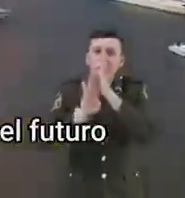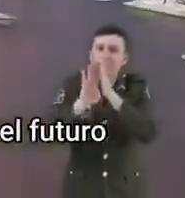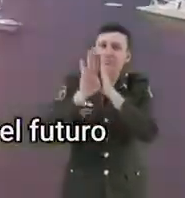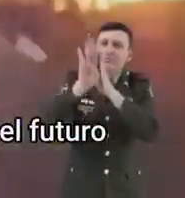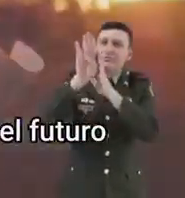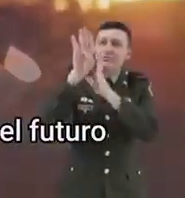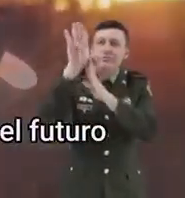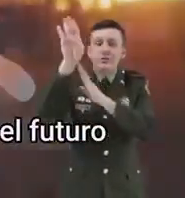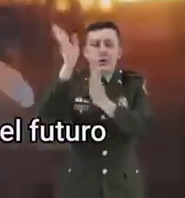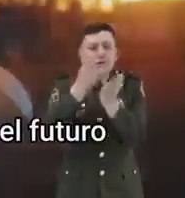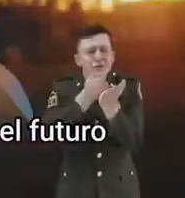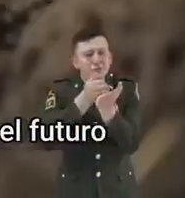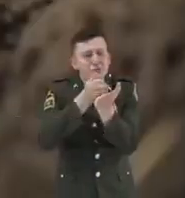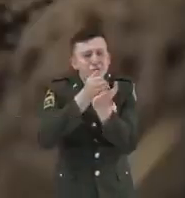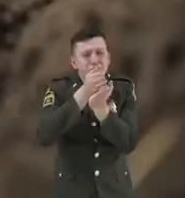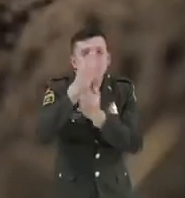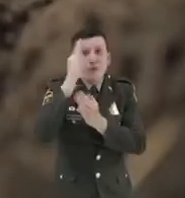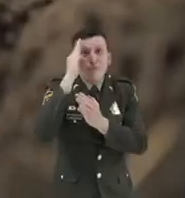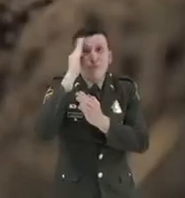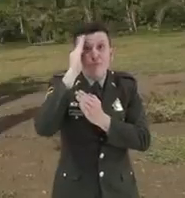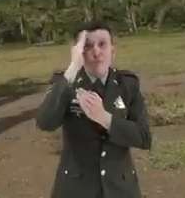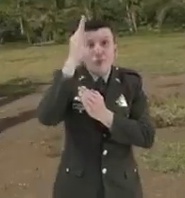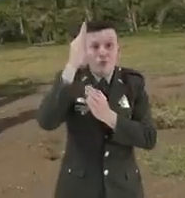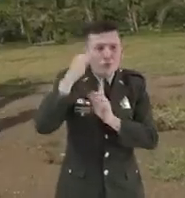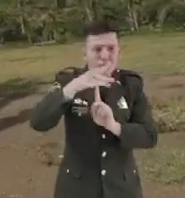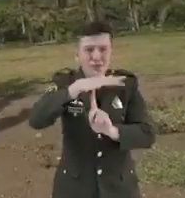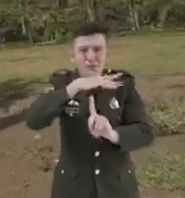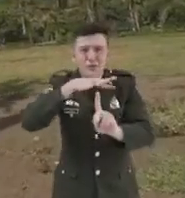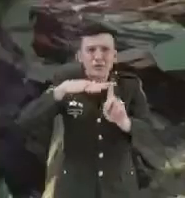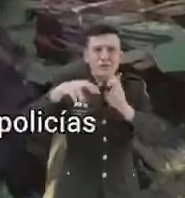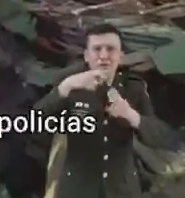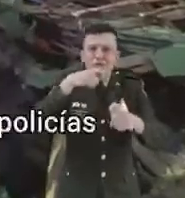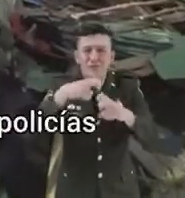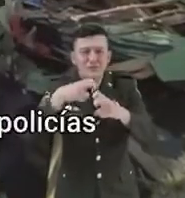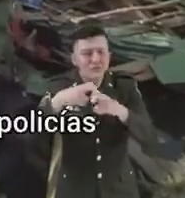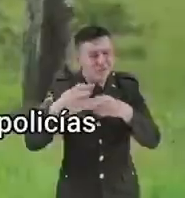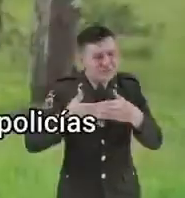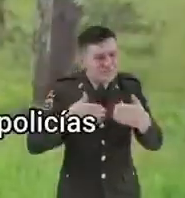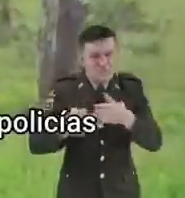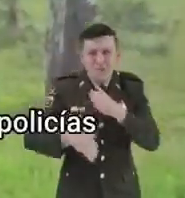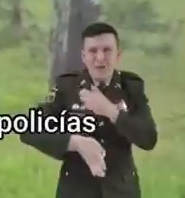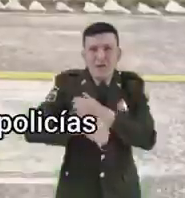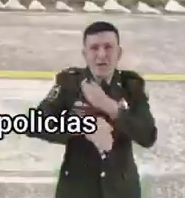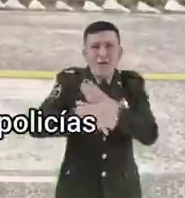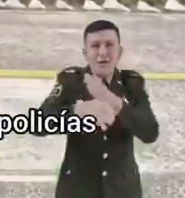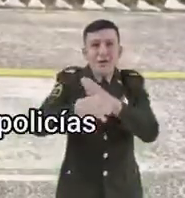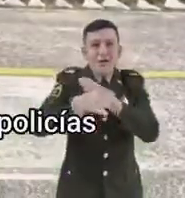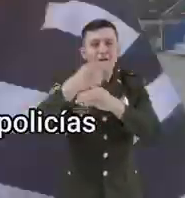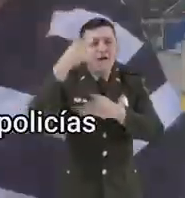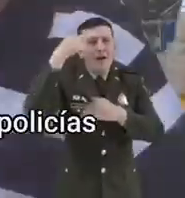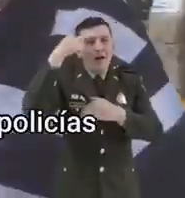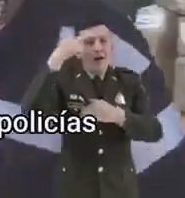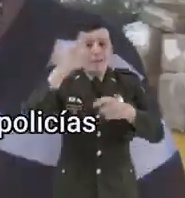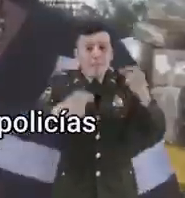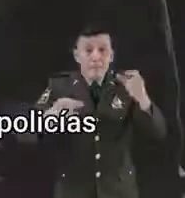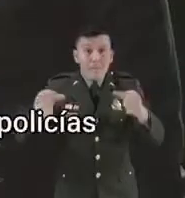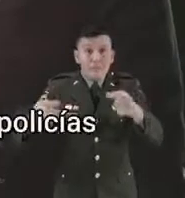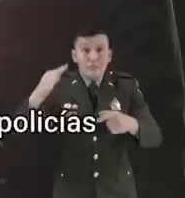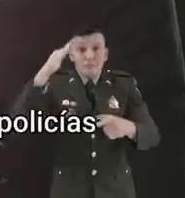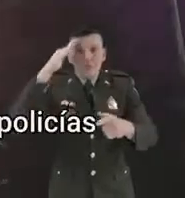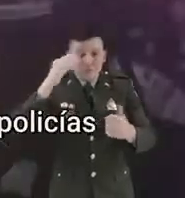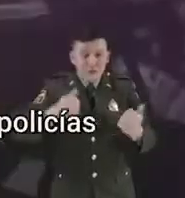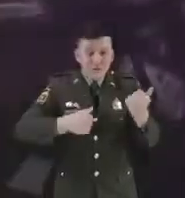un país que camine hacia el futuro y se levante ante la dificultad con la tranquilidad de que soldados y policías están